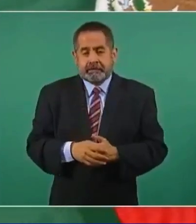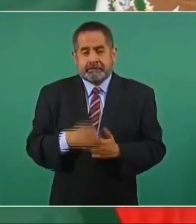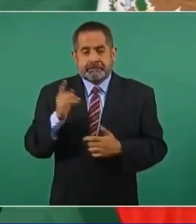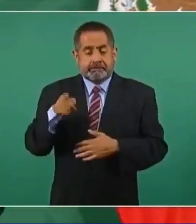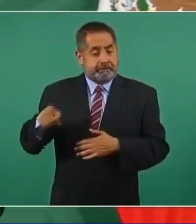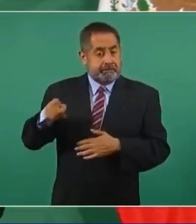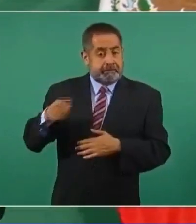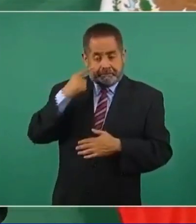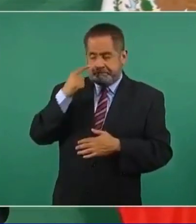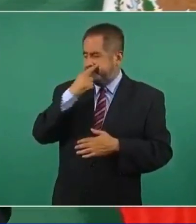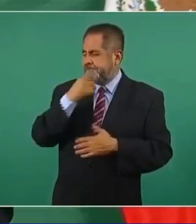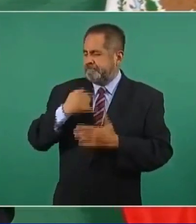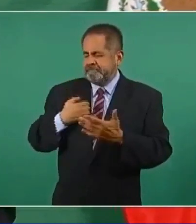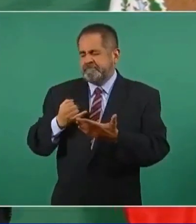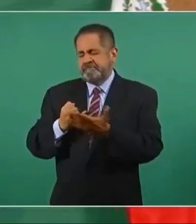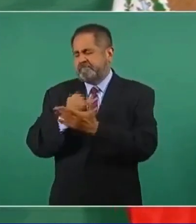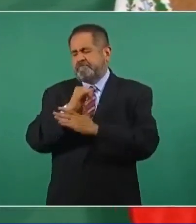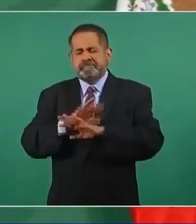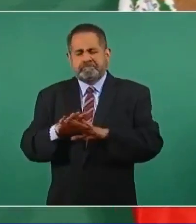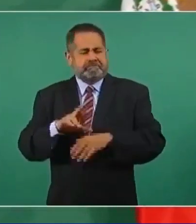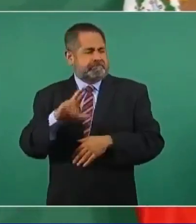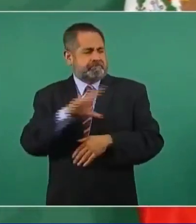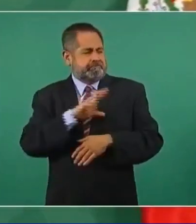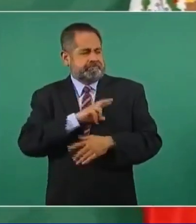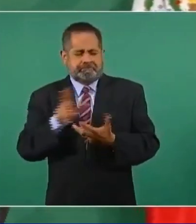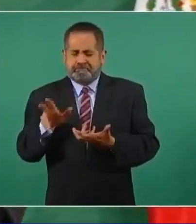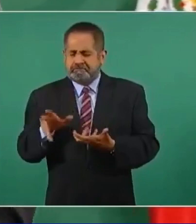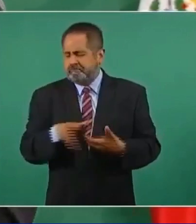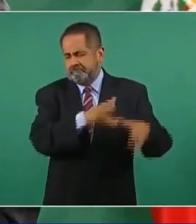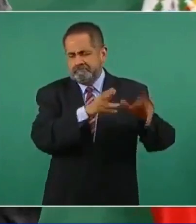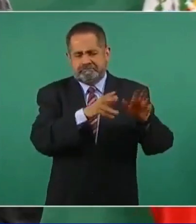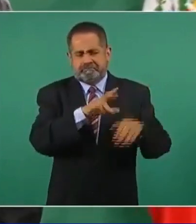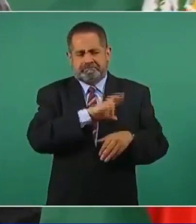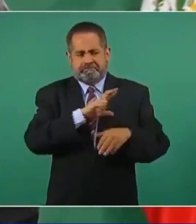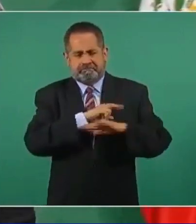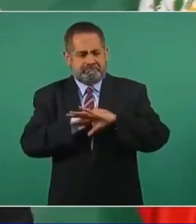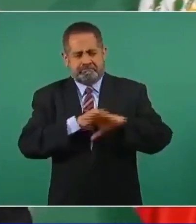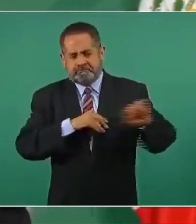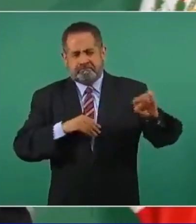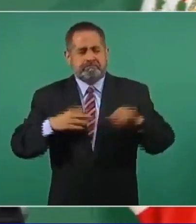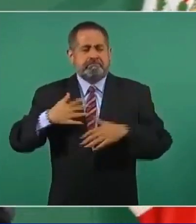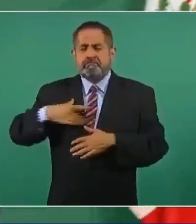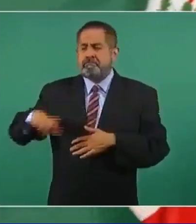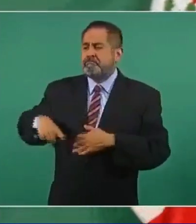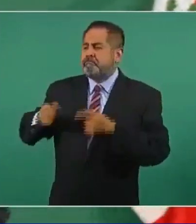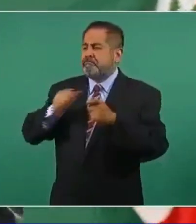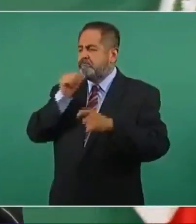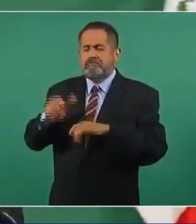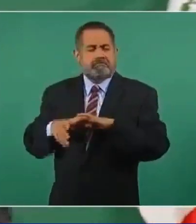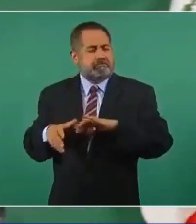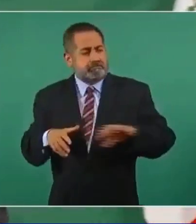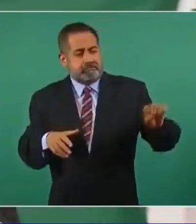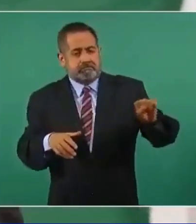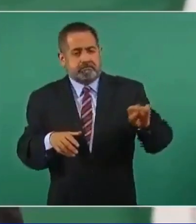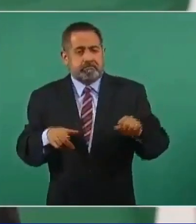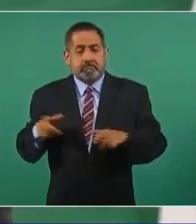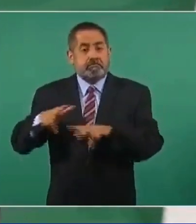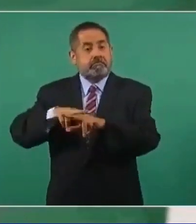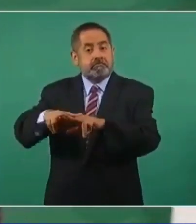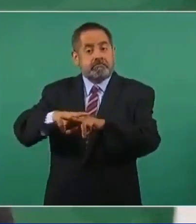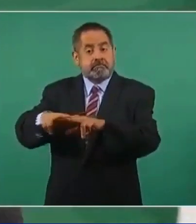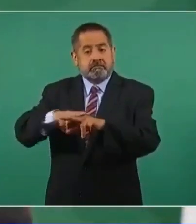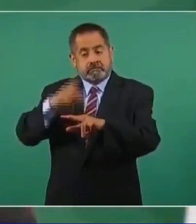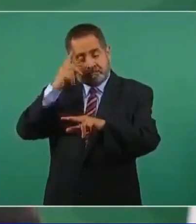que deciden privatizar los ferrocarriles y desaparecen los trenes